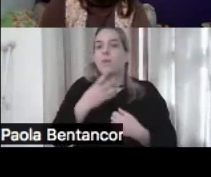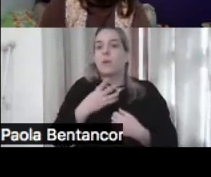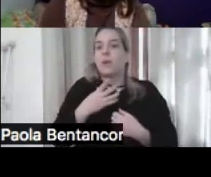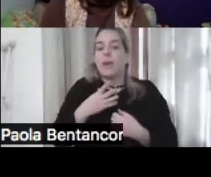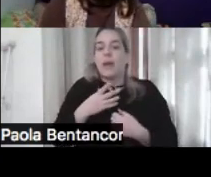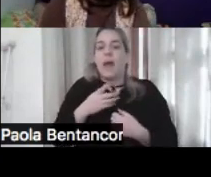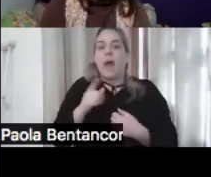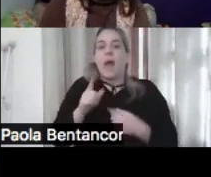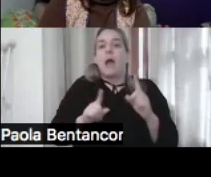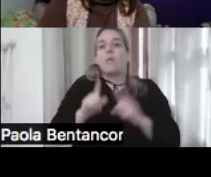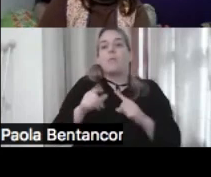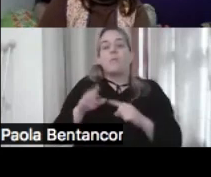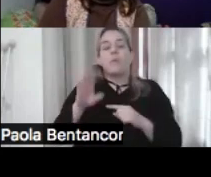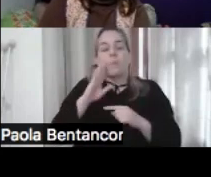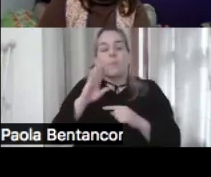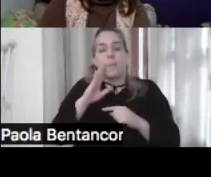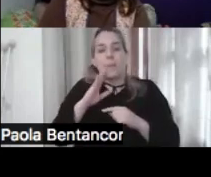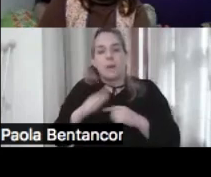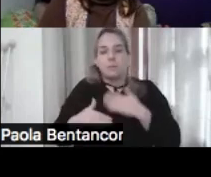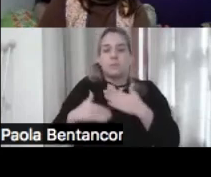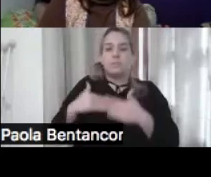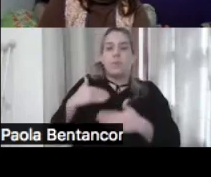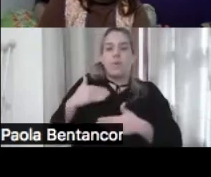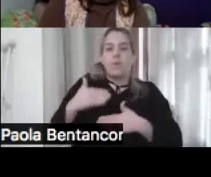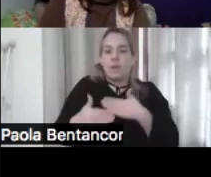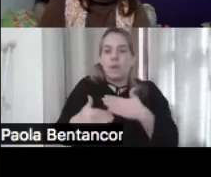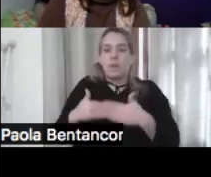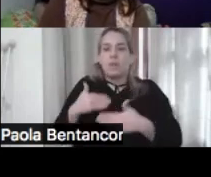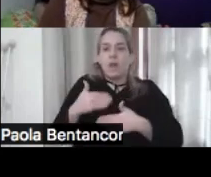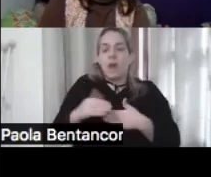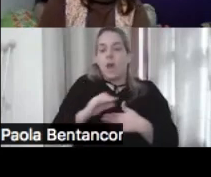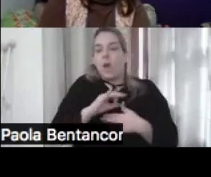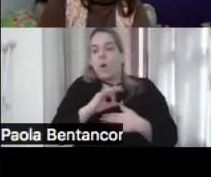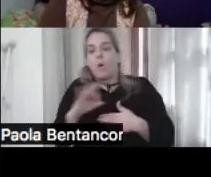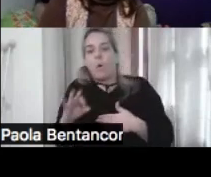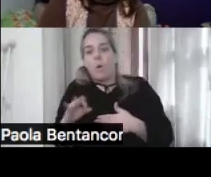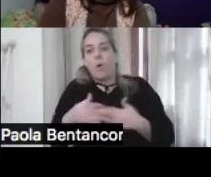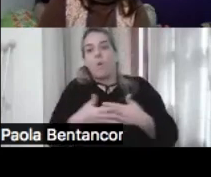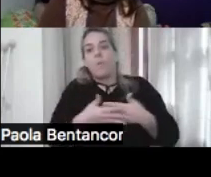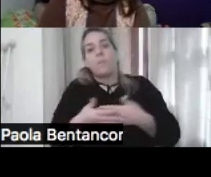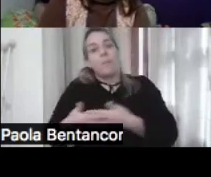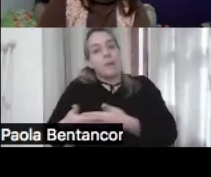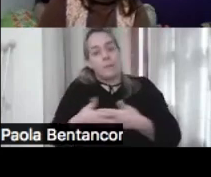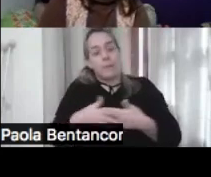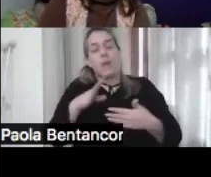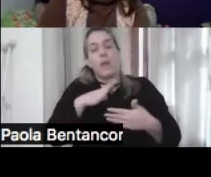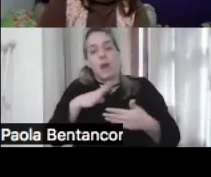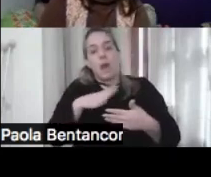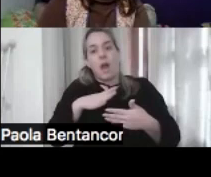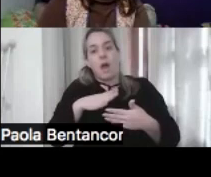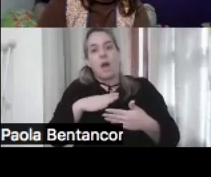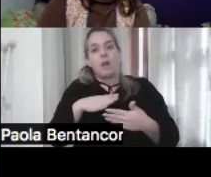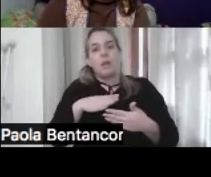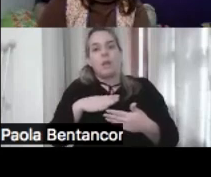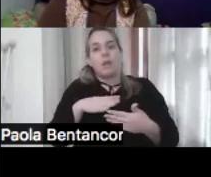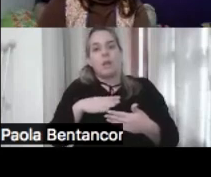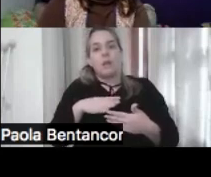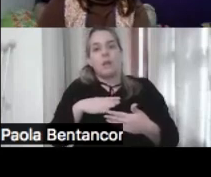reducida, ¿sí? O en algunos casos donde el bebito tenga o evita alguna situación